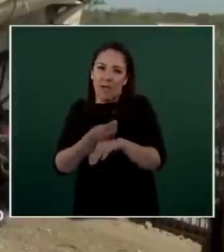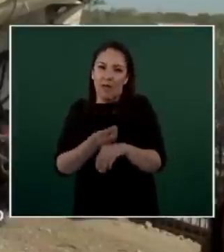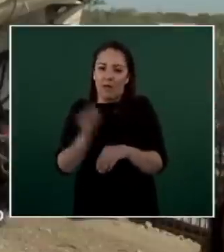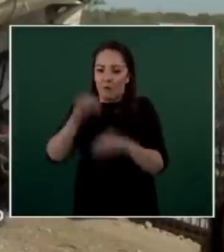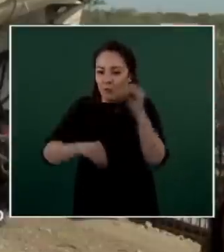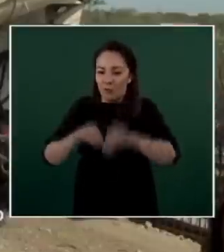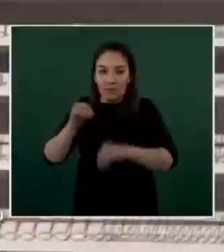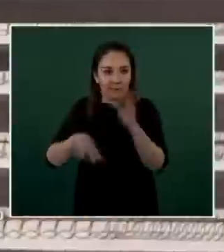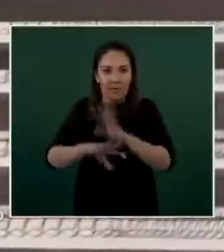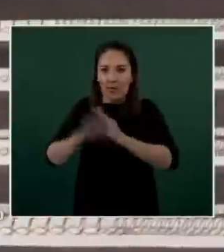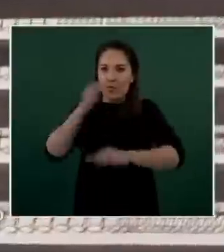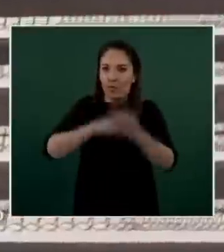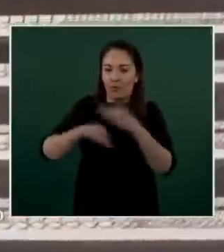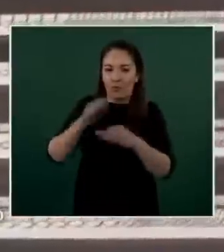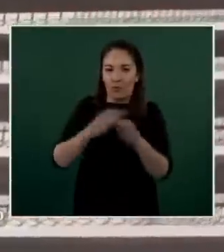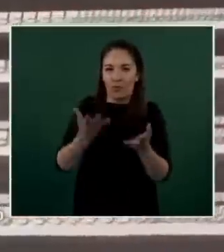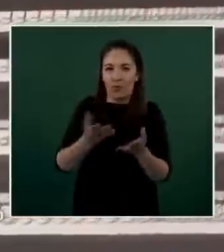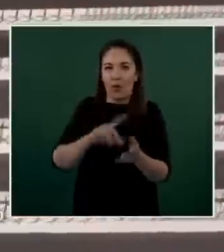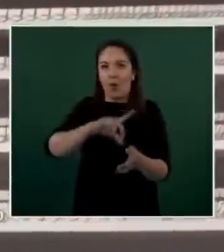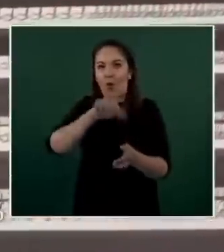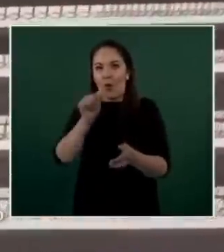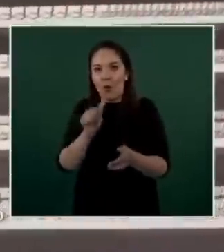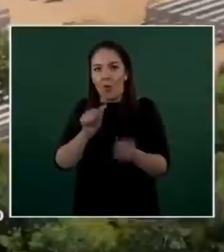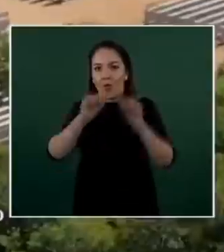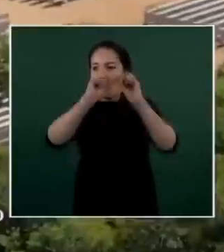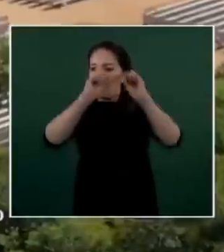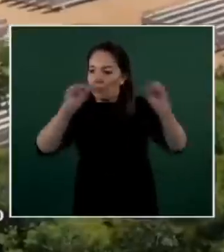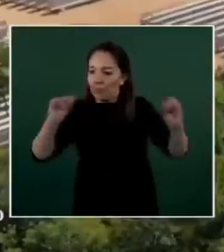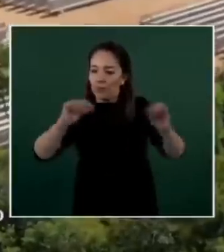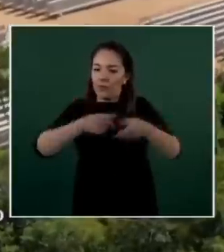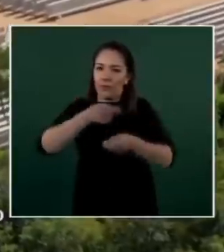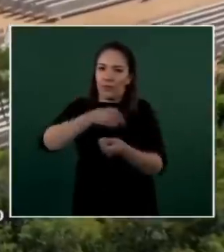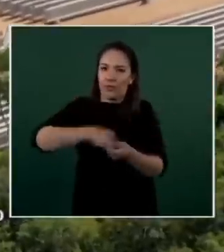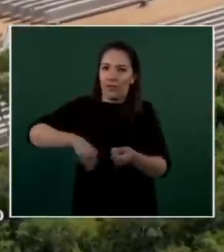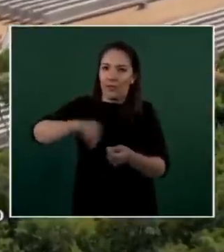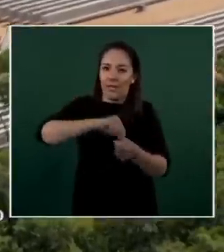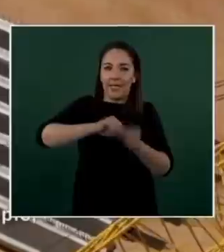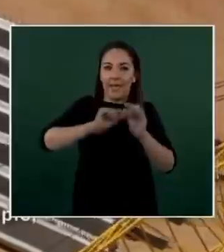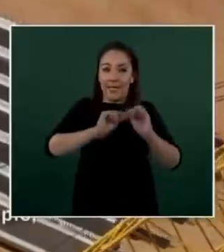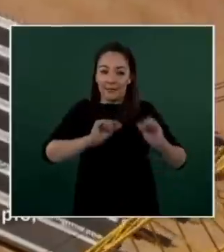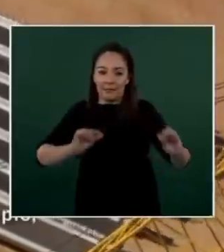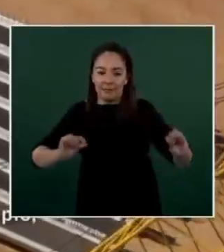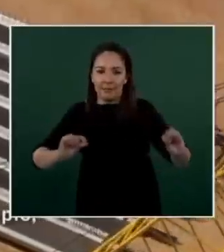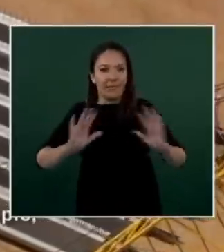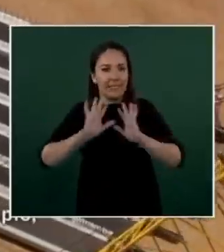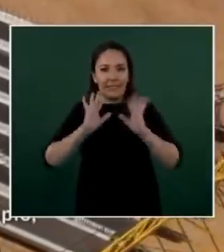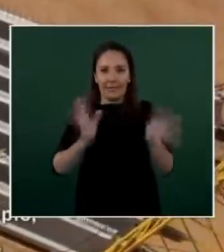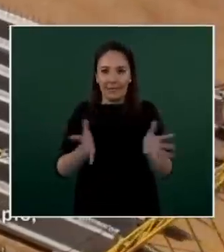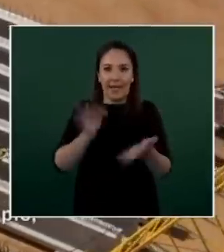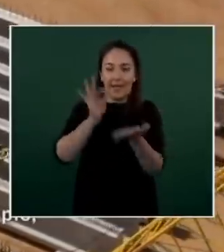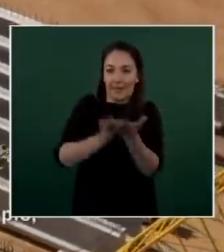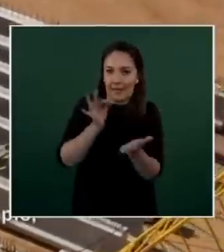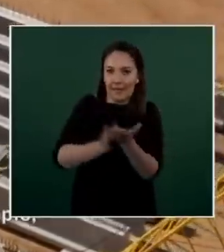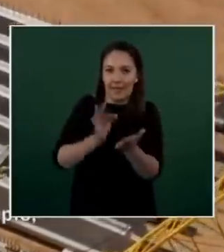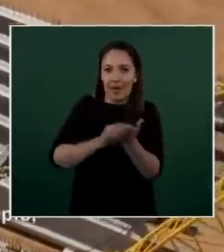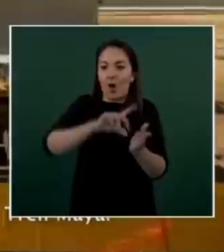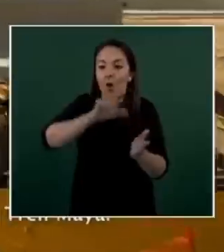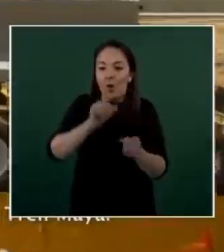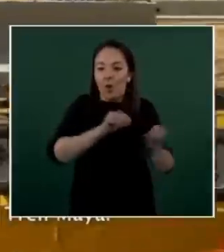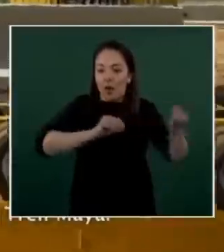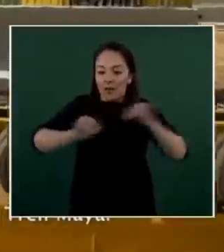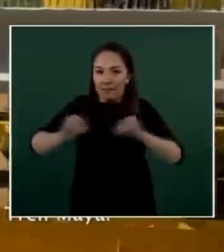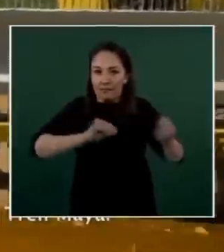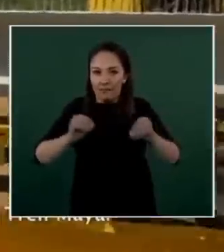terminando el colado se hace el destensado desmolde y curado de las piezas posteriormente las movemos a la zona de acopio